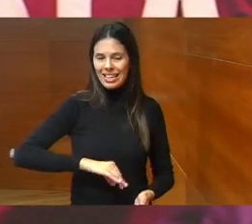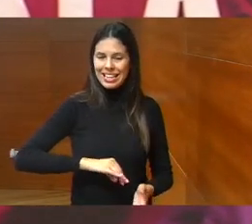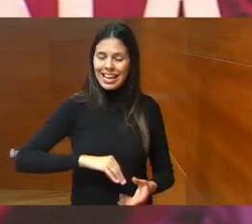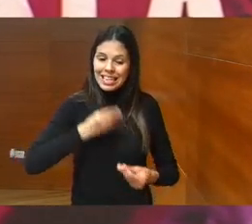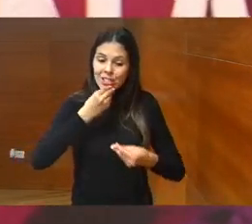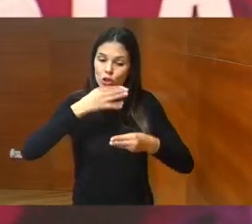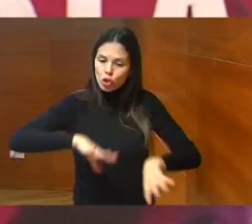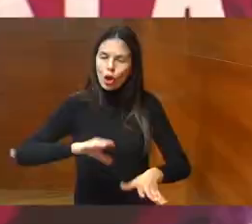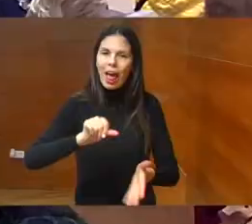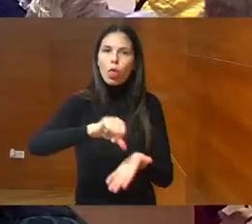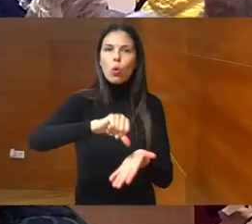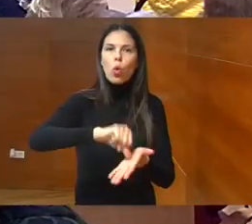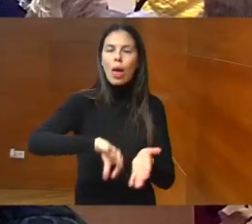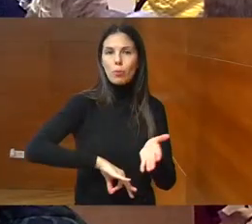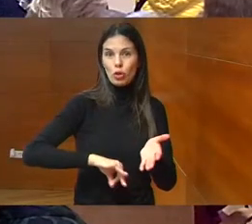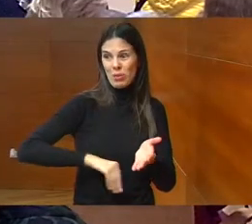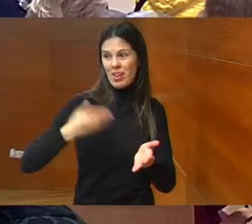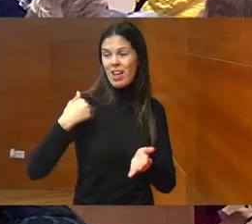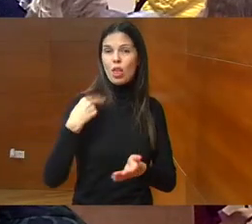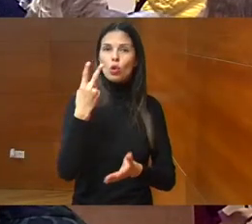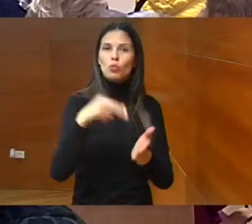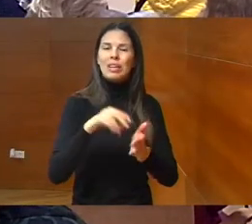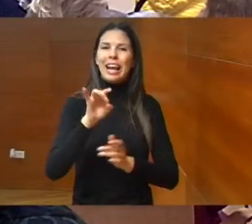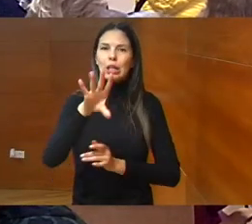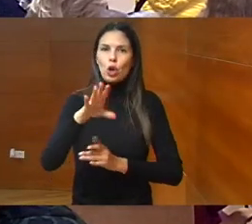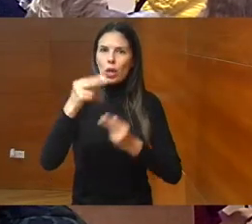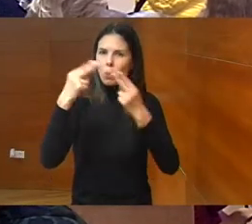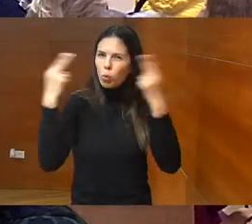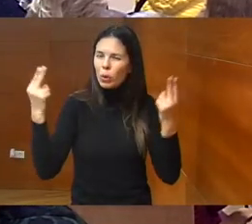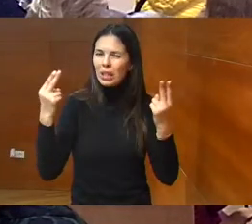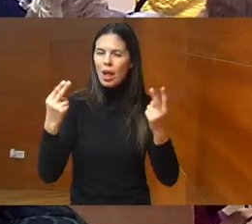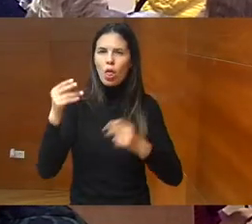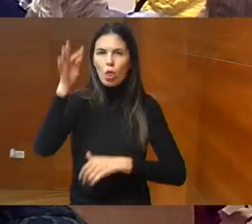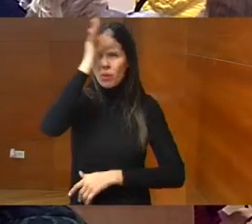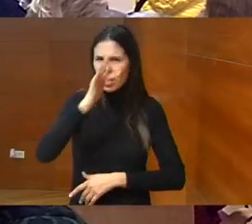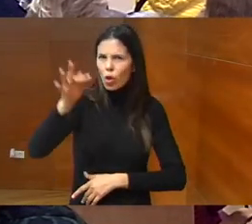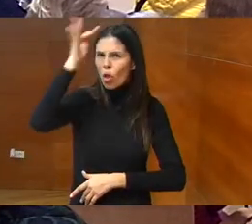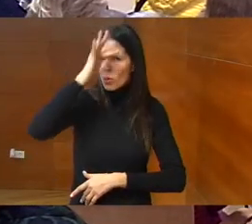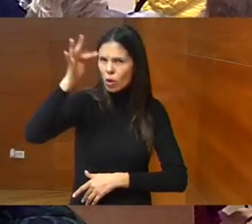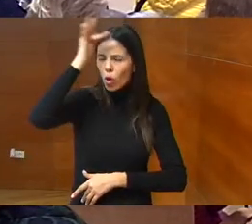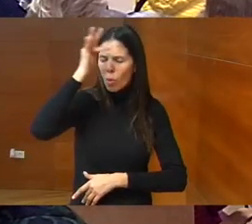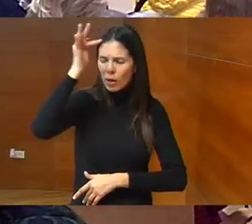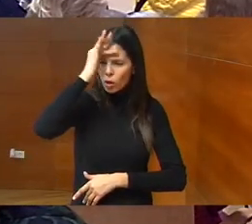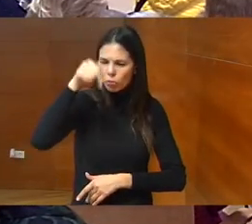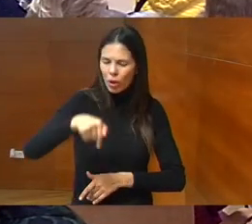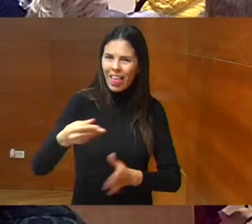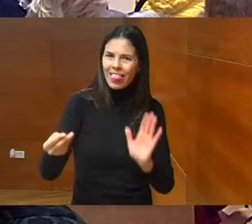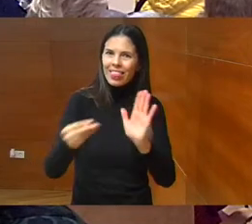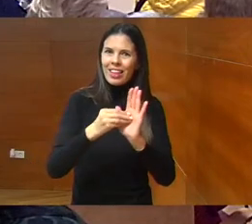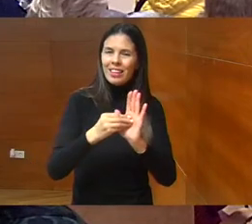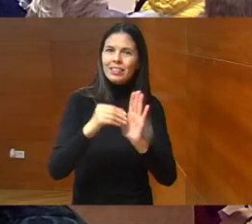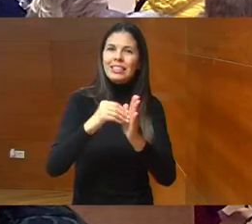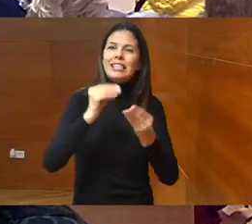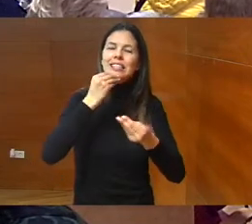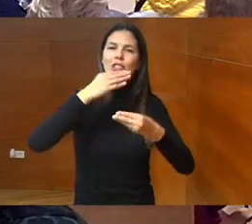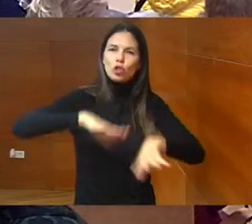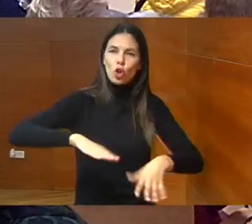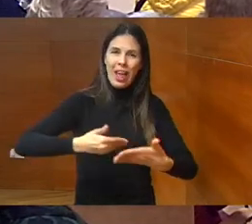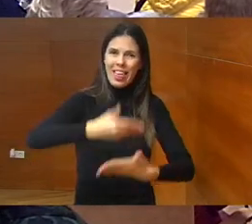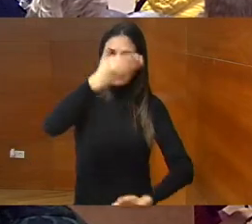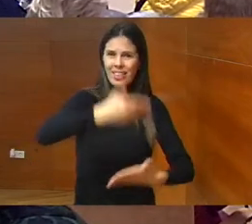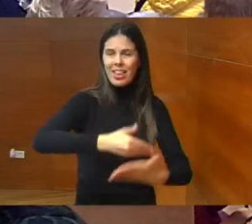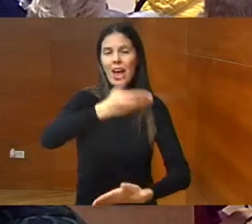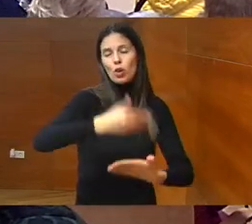de la ciudad de pontevedra desde o no 2014 publica todos los domingos una histórica local no diario de